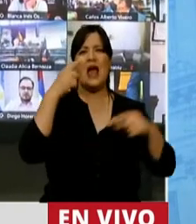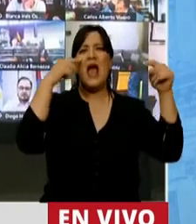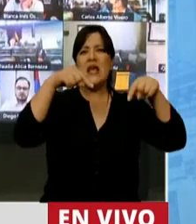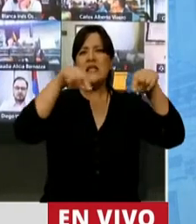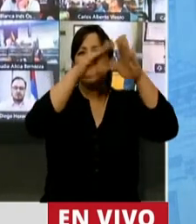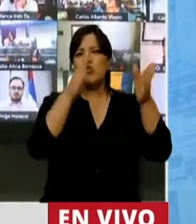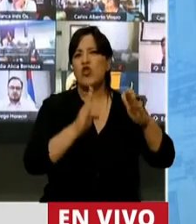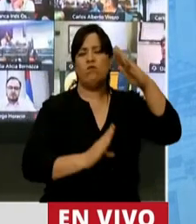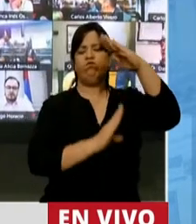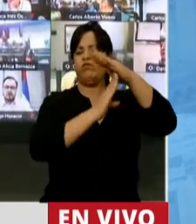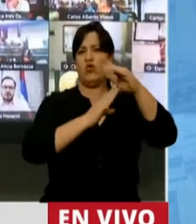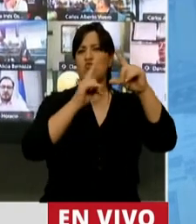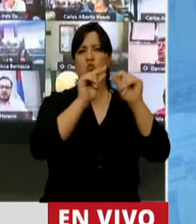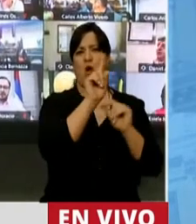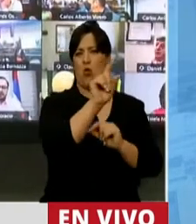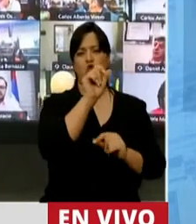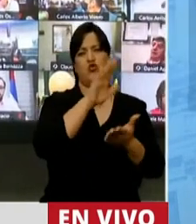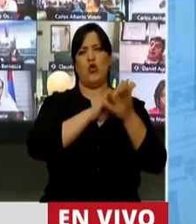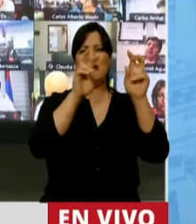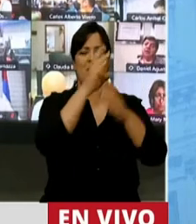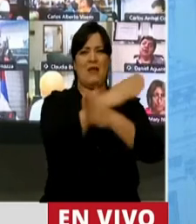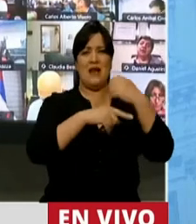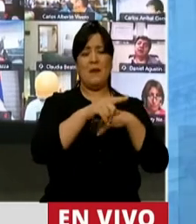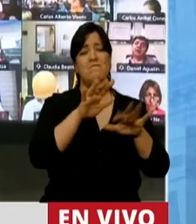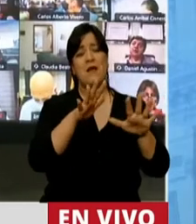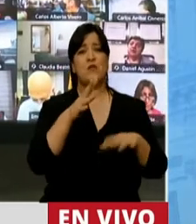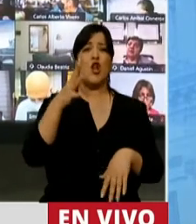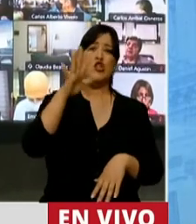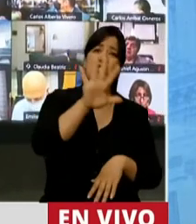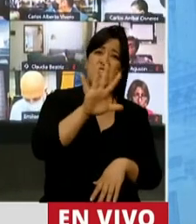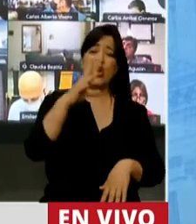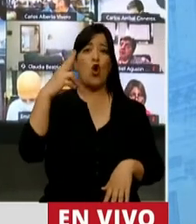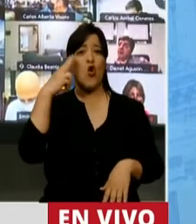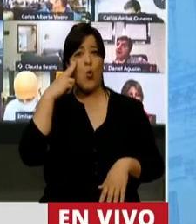de discapacidad. Estamos 5-9 puntos abajo.